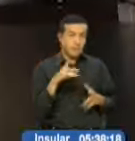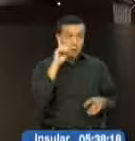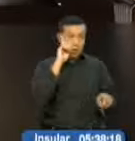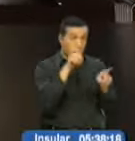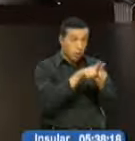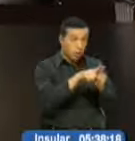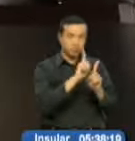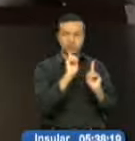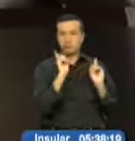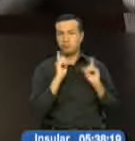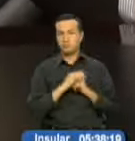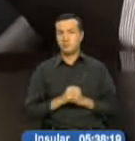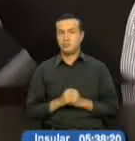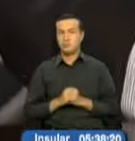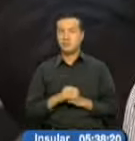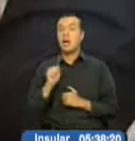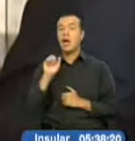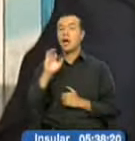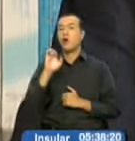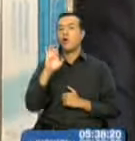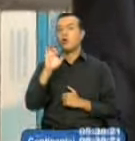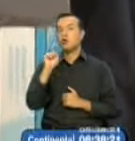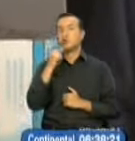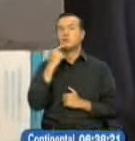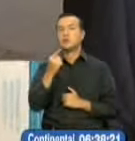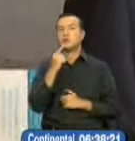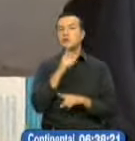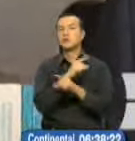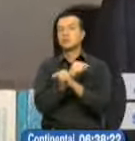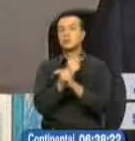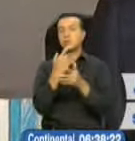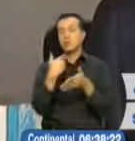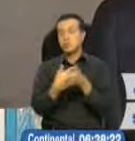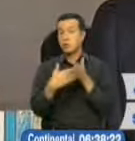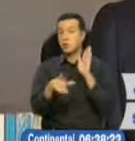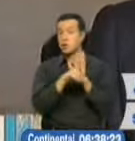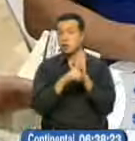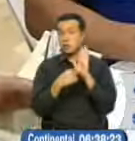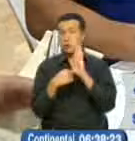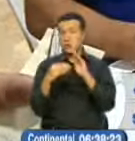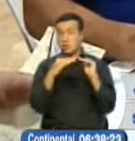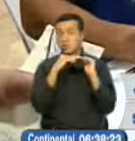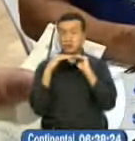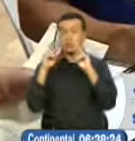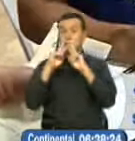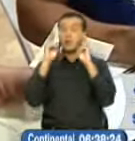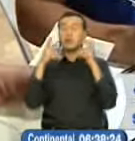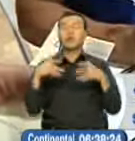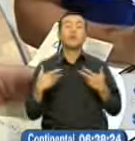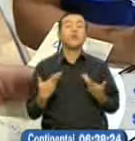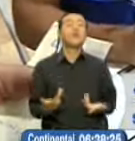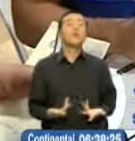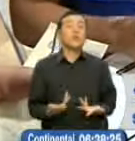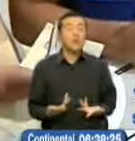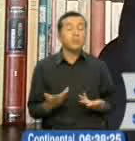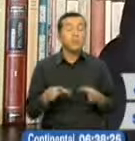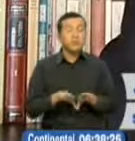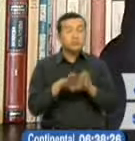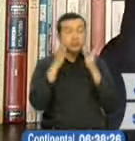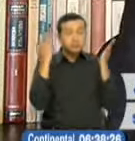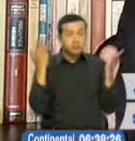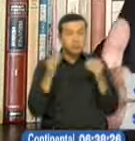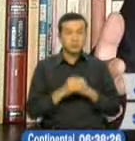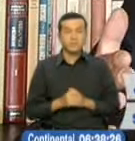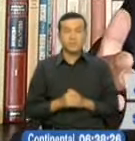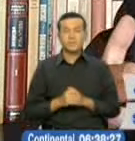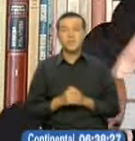comparto. Para Acosta, sus publicaciones se sustentan en lo que establece el Código de la Democracia con respecto a cuándo se debe proceder a abrir una urna. Usted no